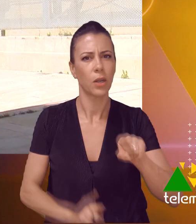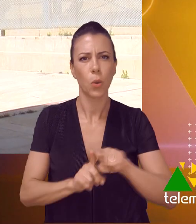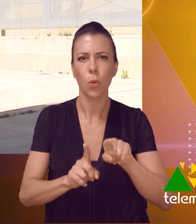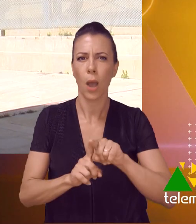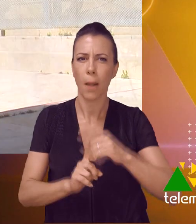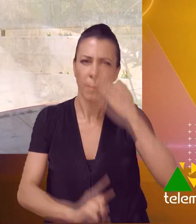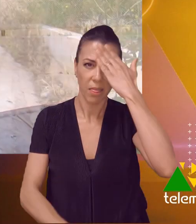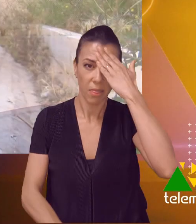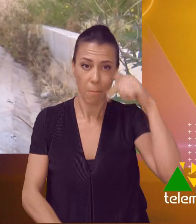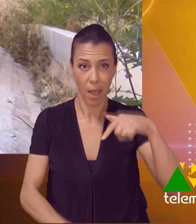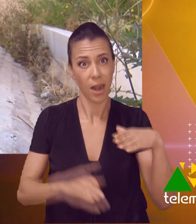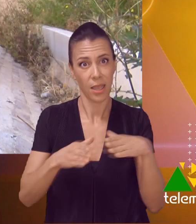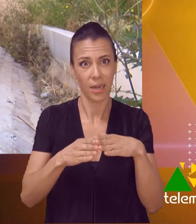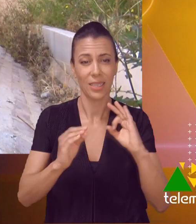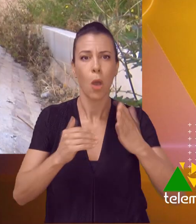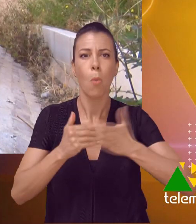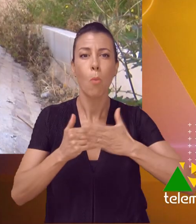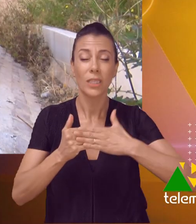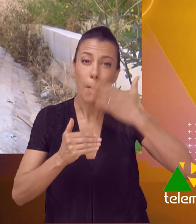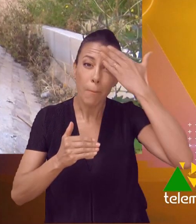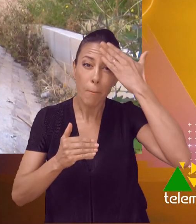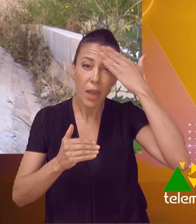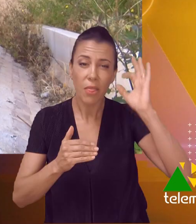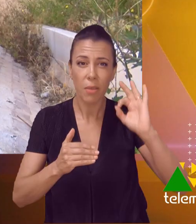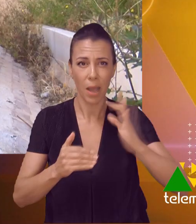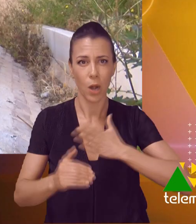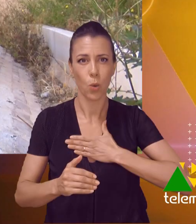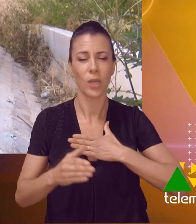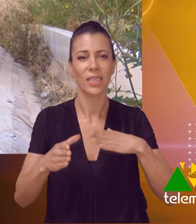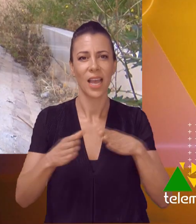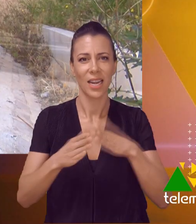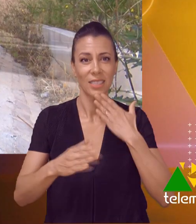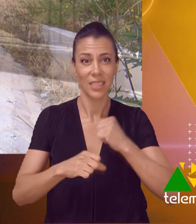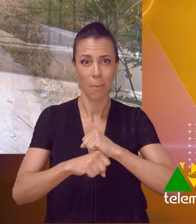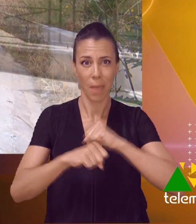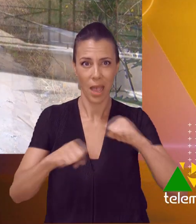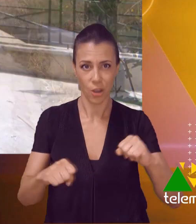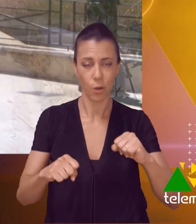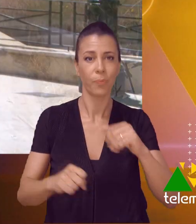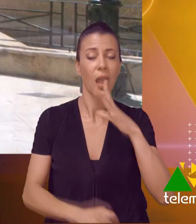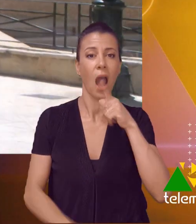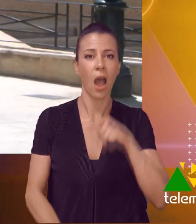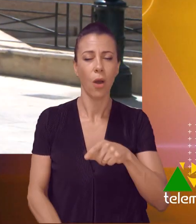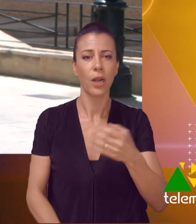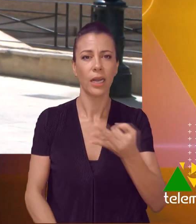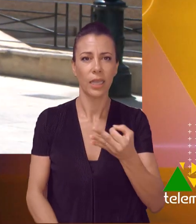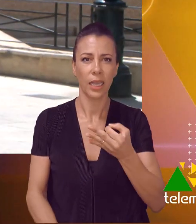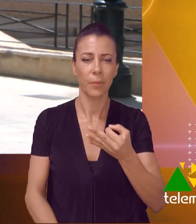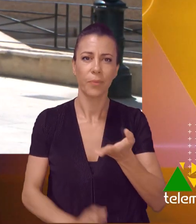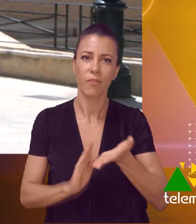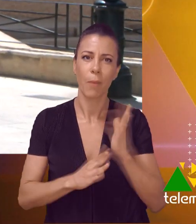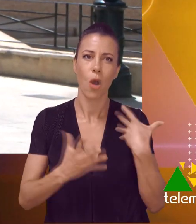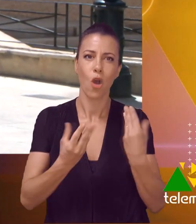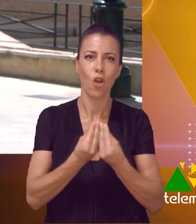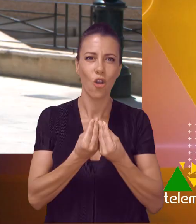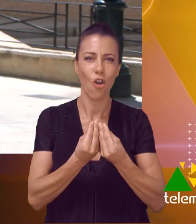de nuestra iglesia, la puerta principal de nuestra iglesia mayor. Nos vamos a ir con nuestro cronista